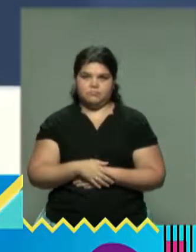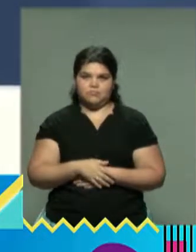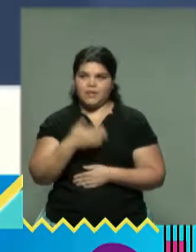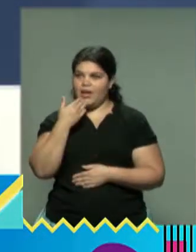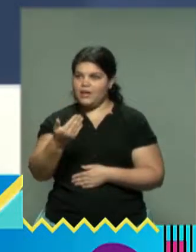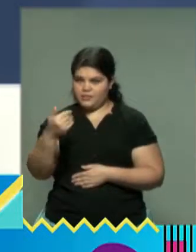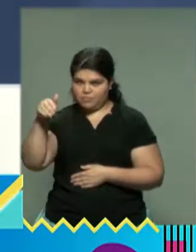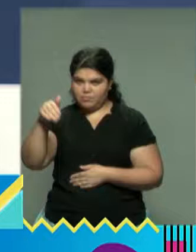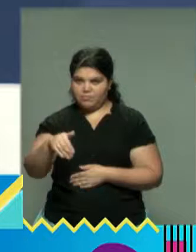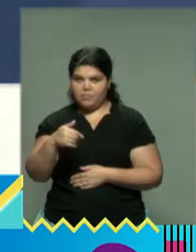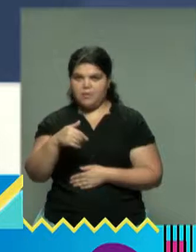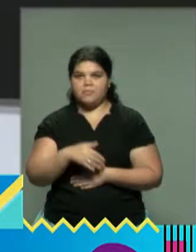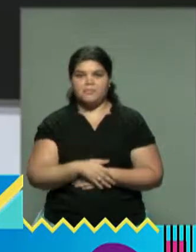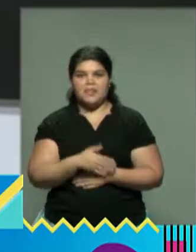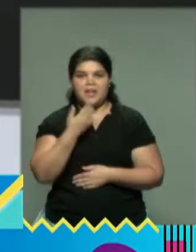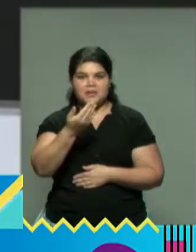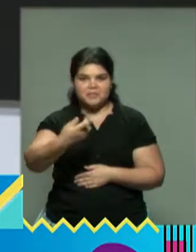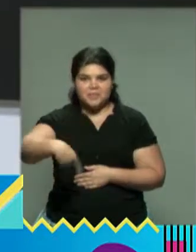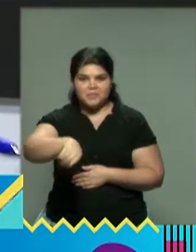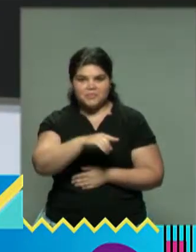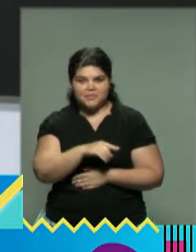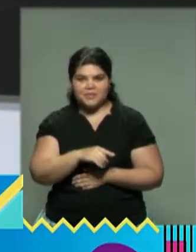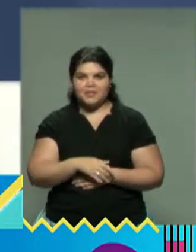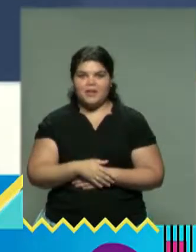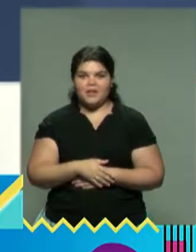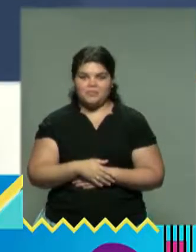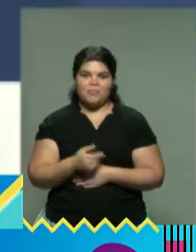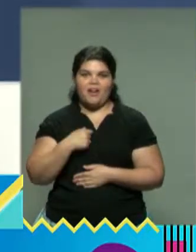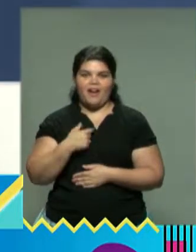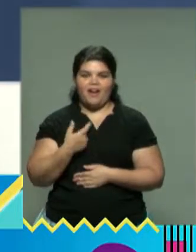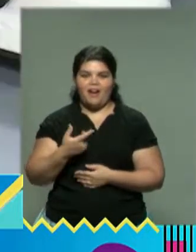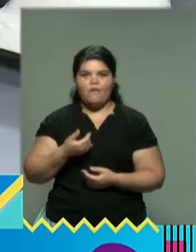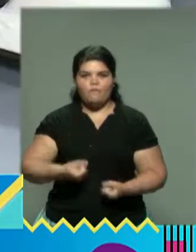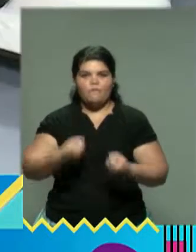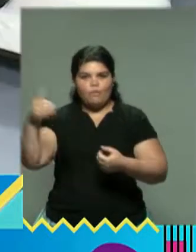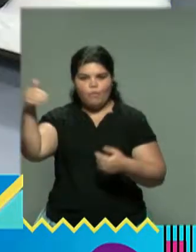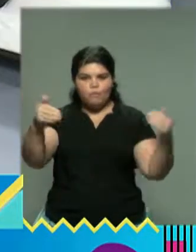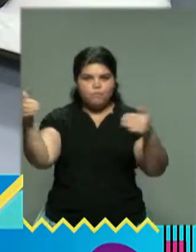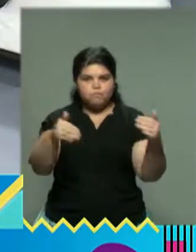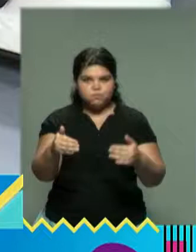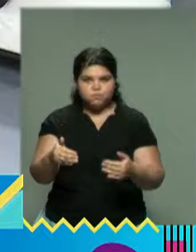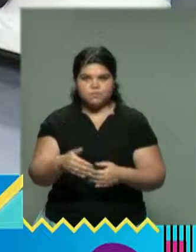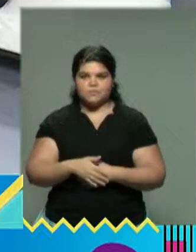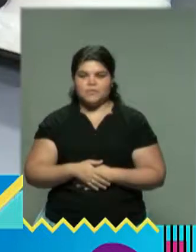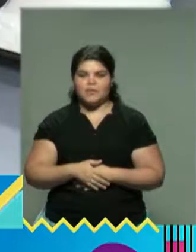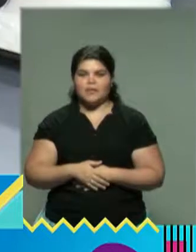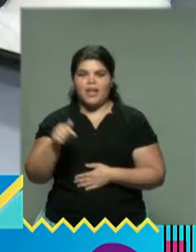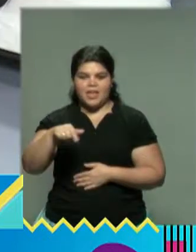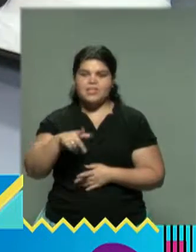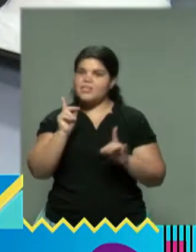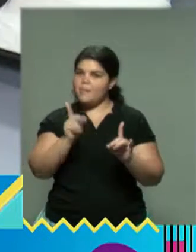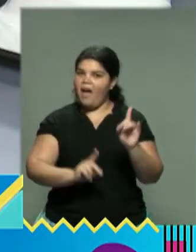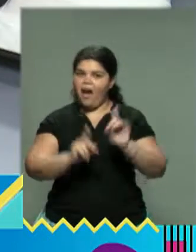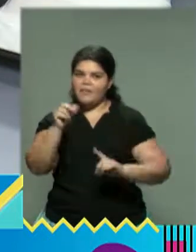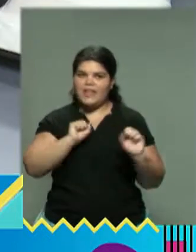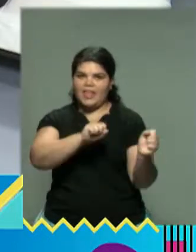acá. No, por favor. Gracias a ustedes por haberse animado a venir. ¿Sí? Hay veces que este es otro deporte extremo para algunos.